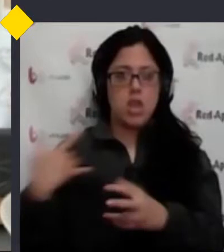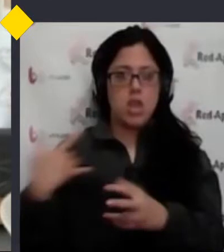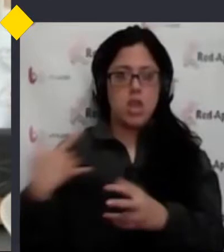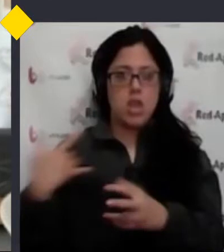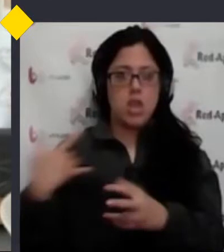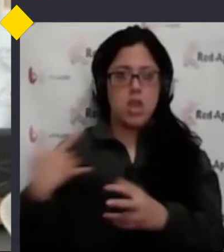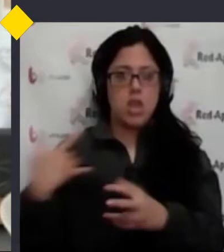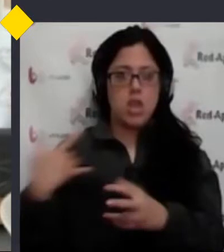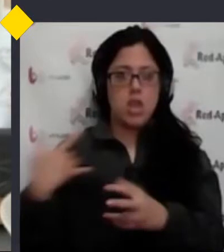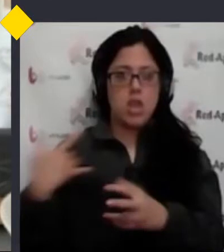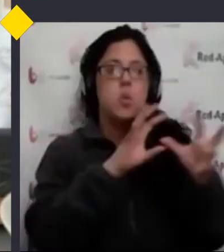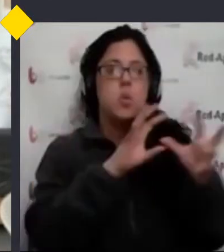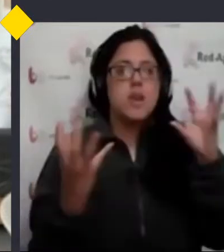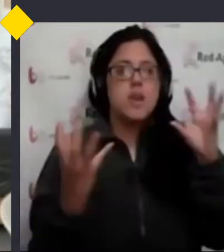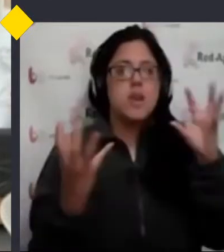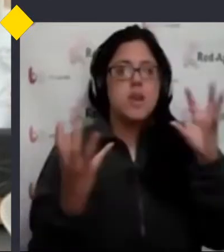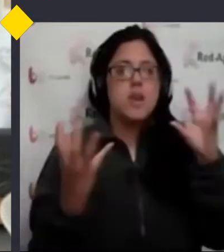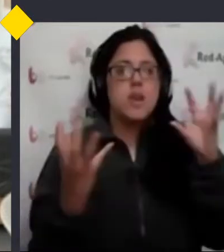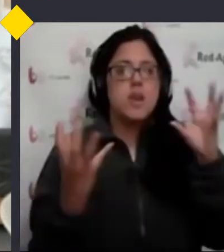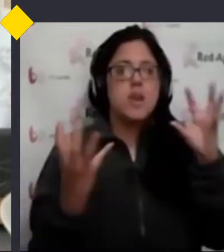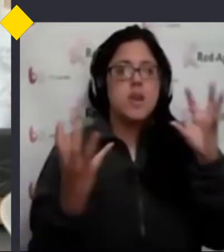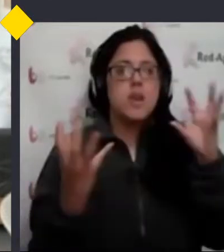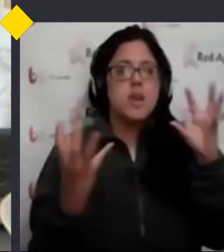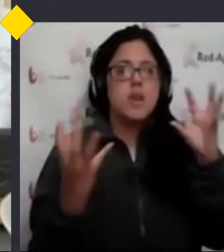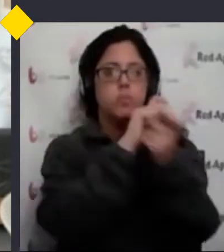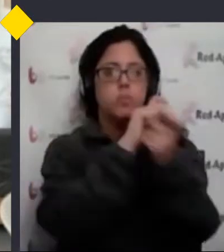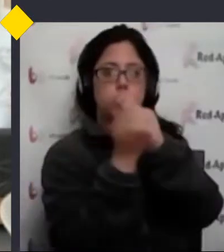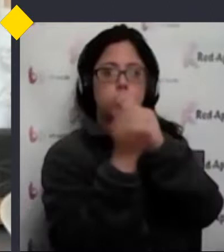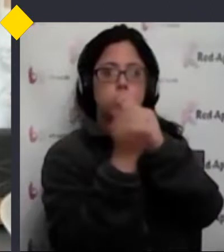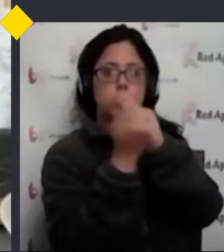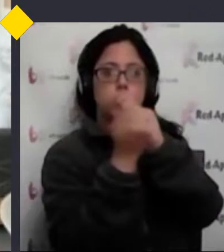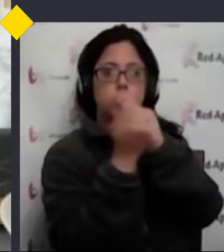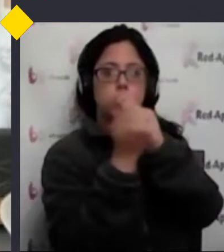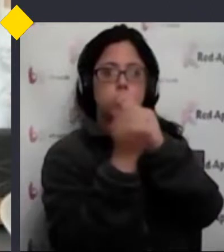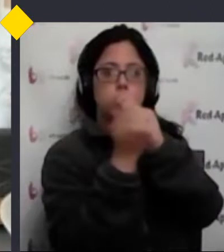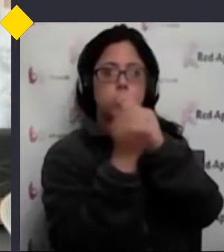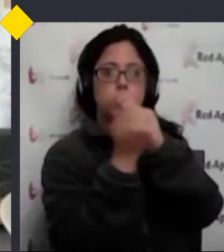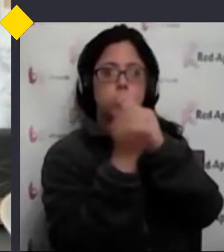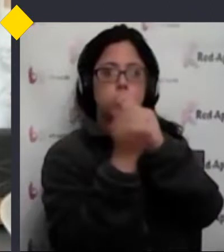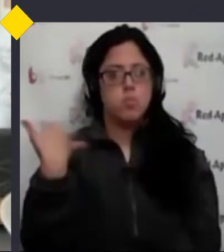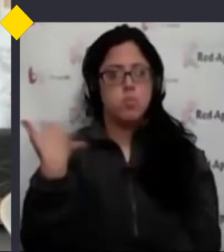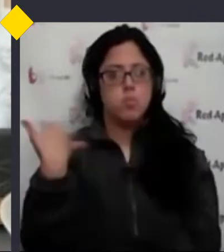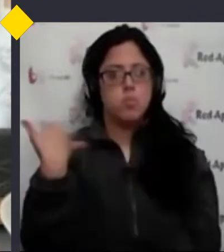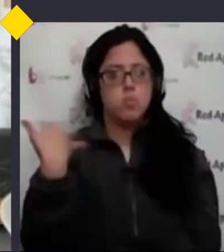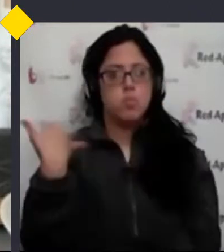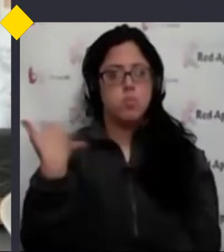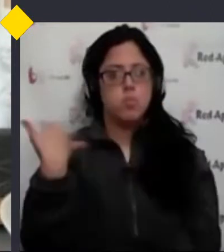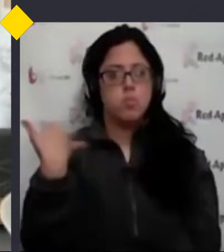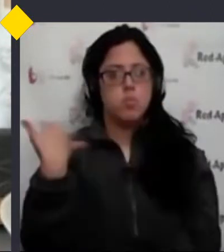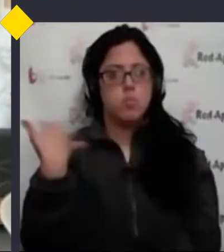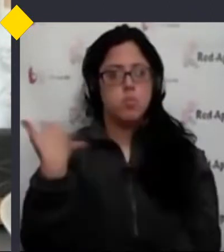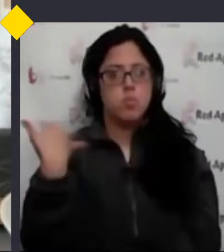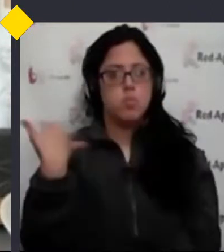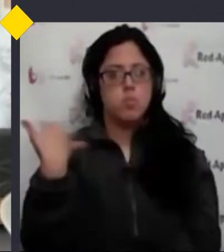de marketing social exitoso que ha transformado a esta institución de beneficencia en la más grande del país. Ha sido elegida en varias ocasiones